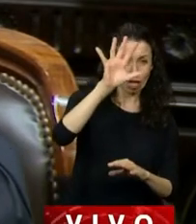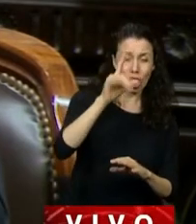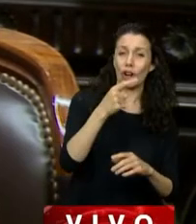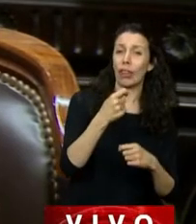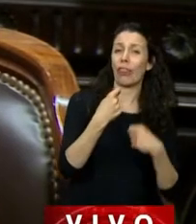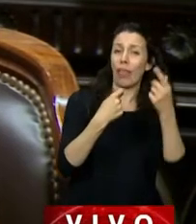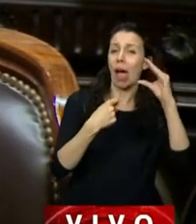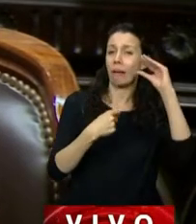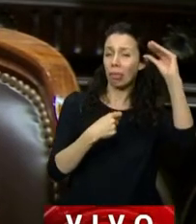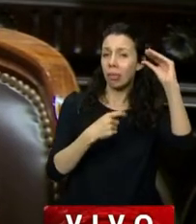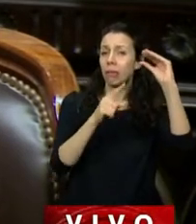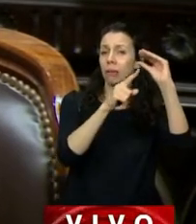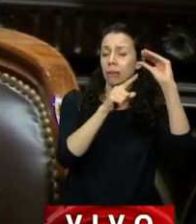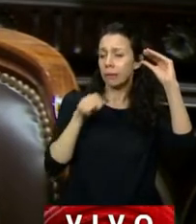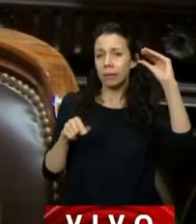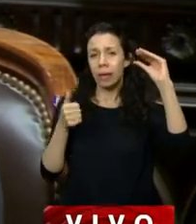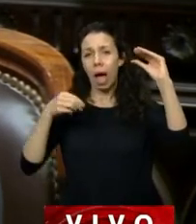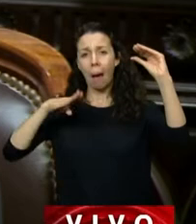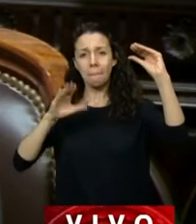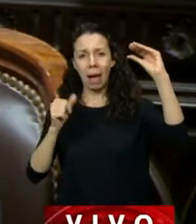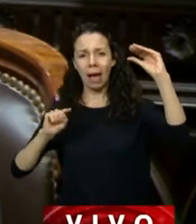y fundamentalmente el AMBA.